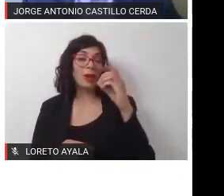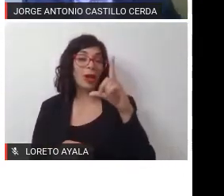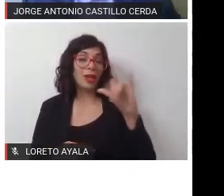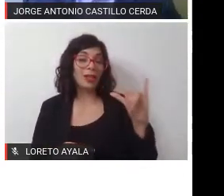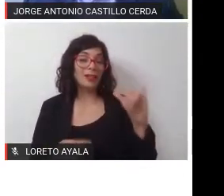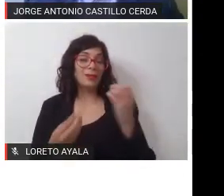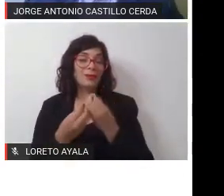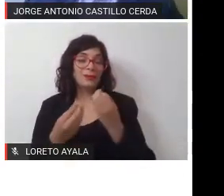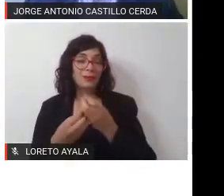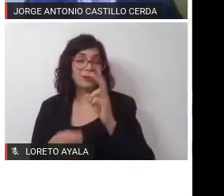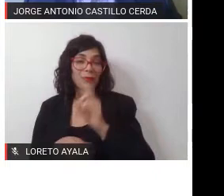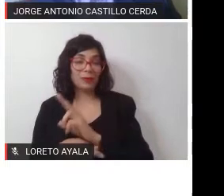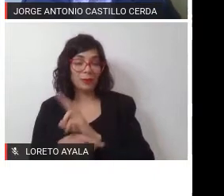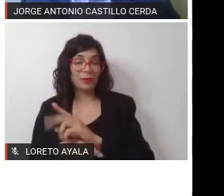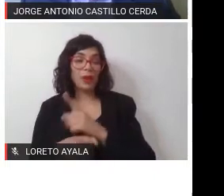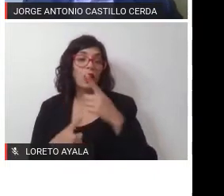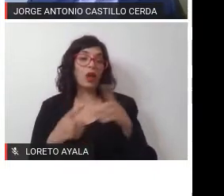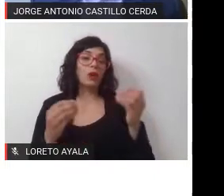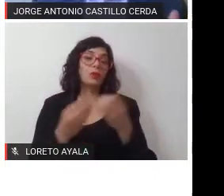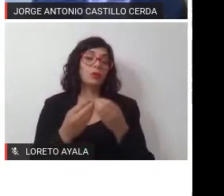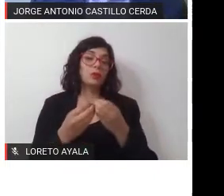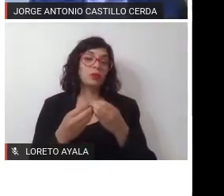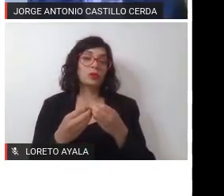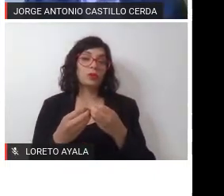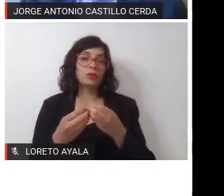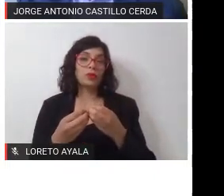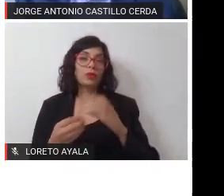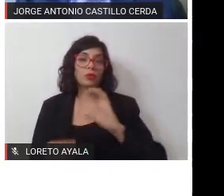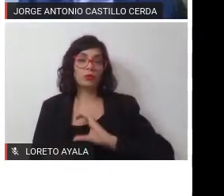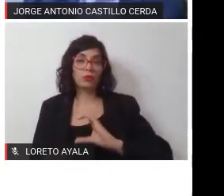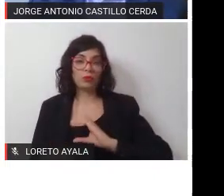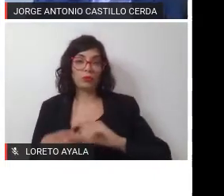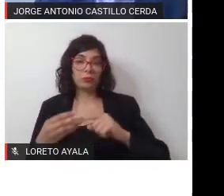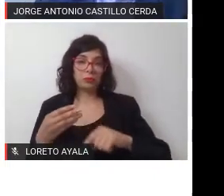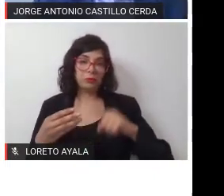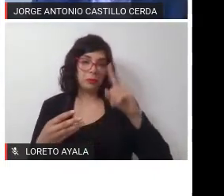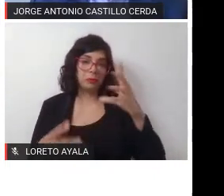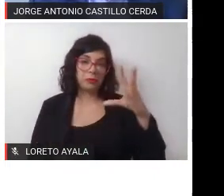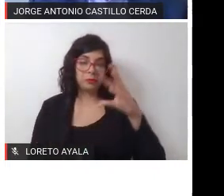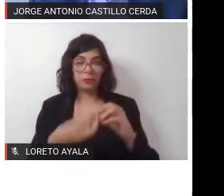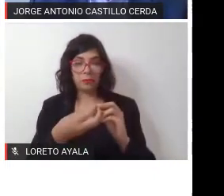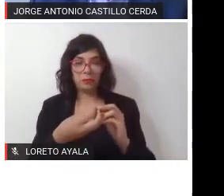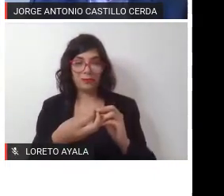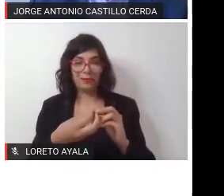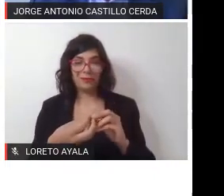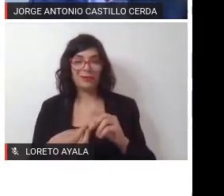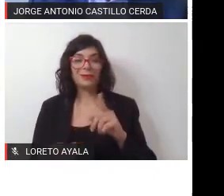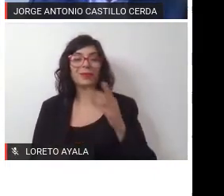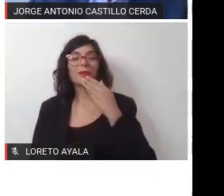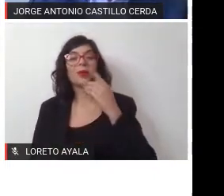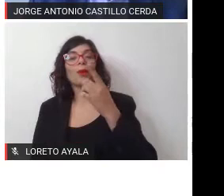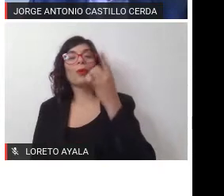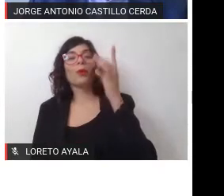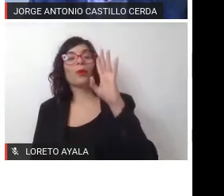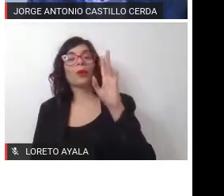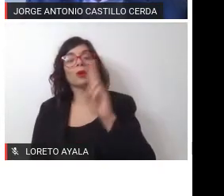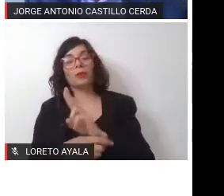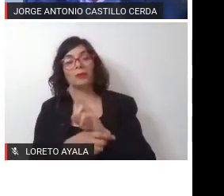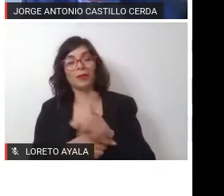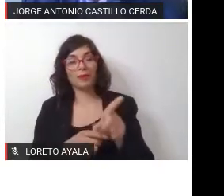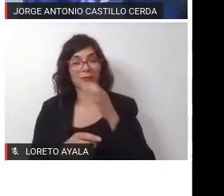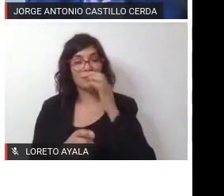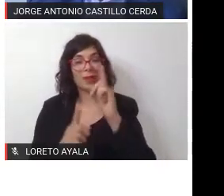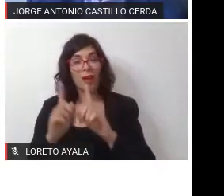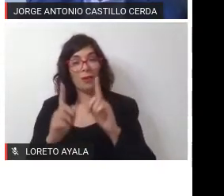los multigrados que serían unidocentes y, como ya bien dijimos, son bi algunos y algunos